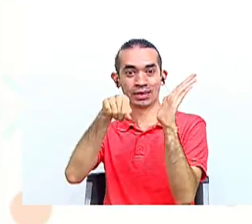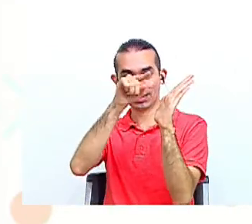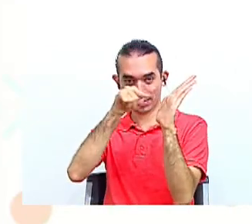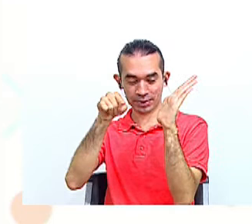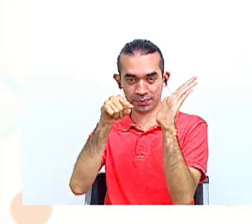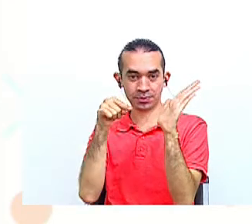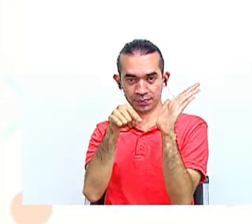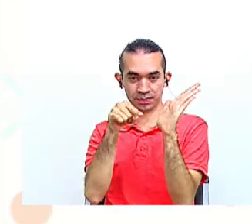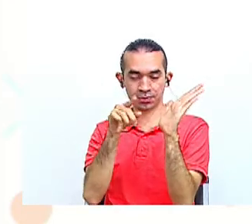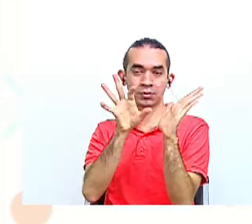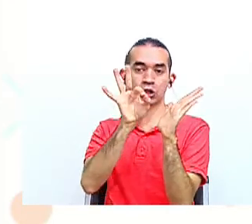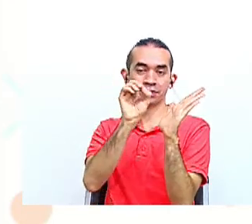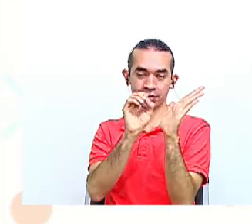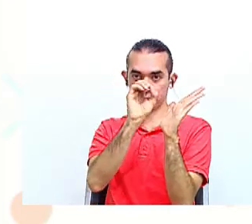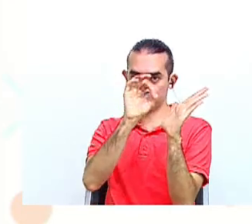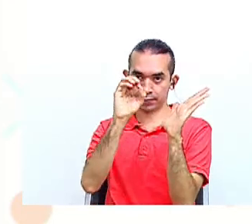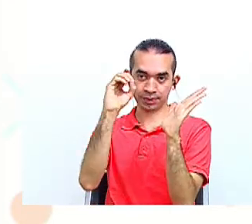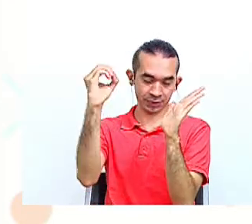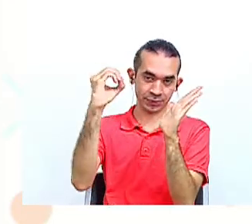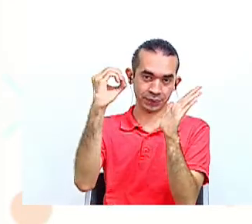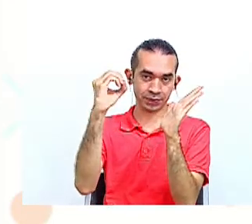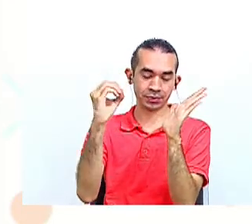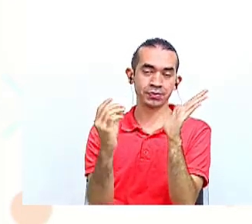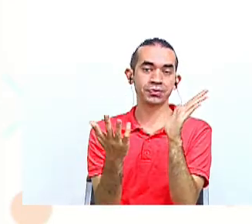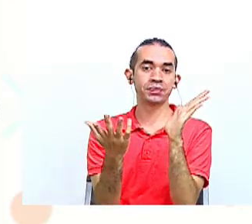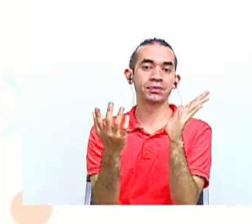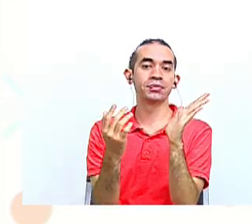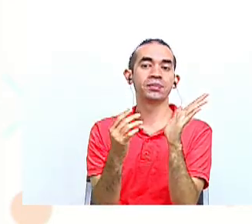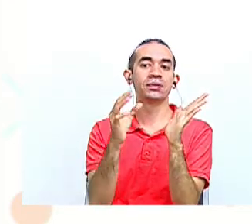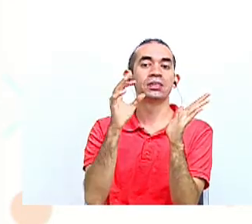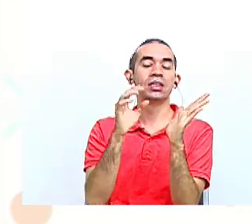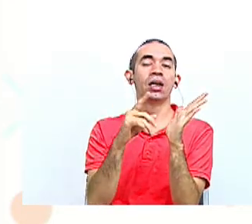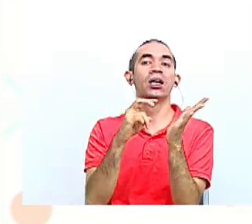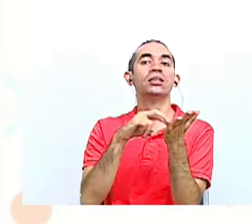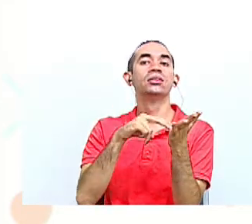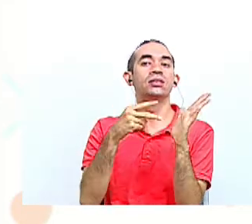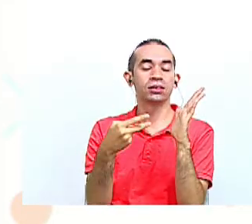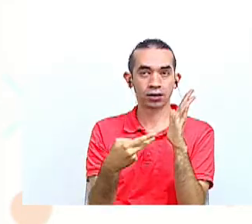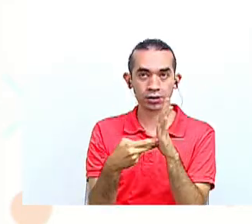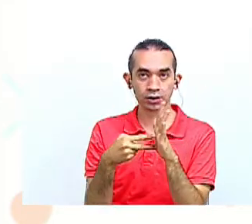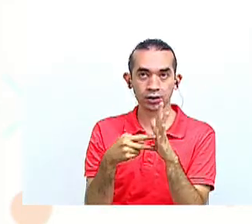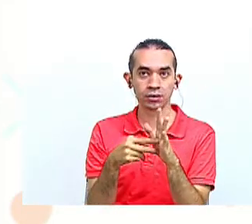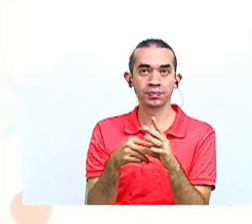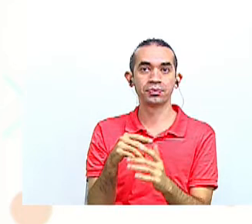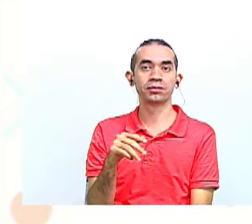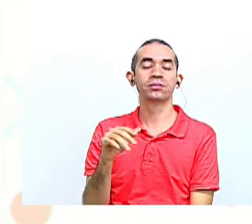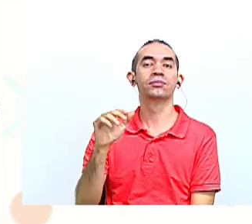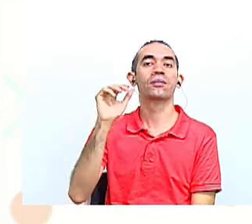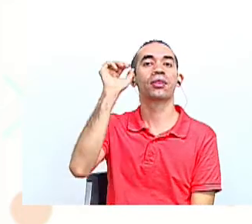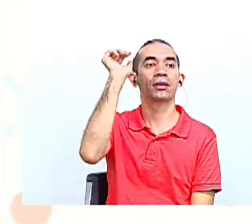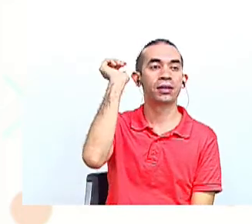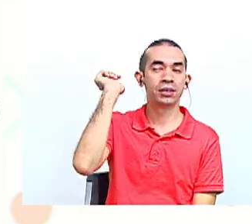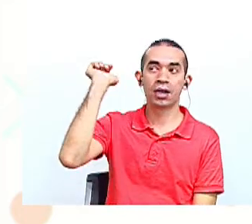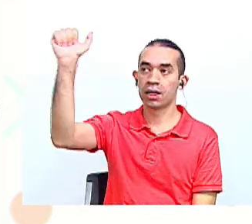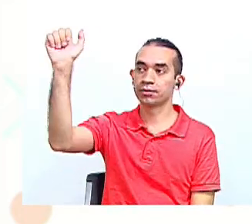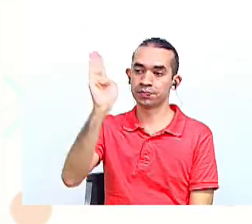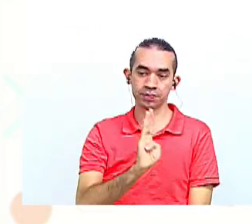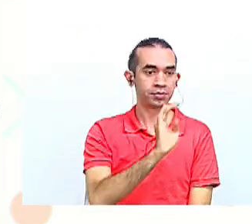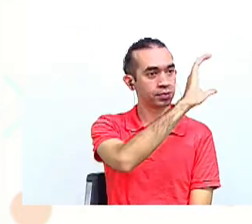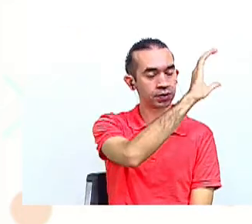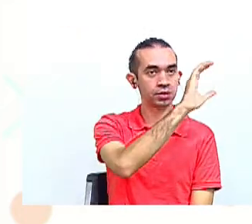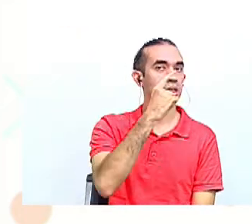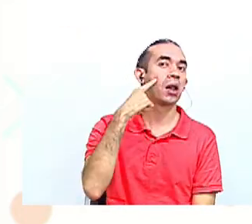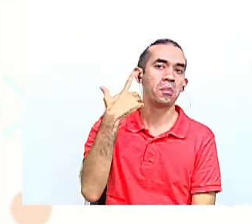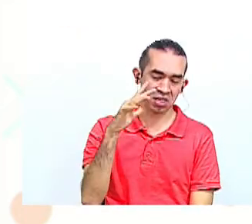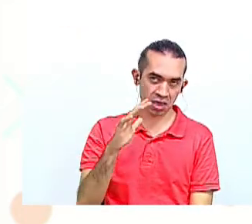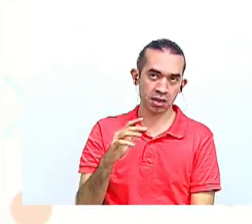mide 90 grados, entonces el triángulo ABC también es